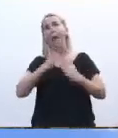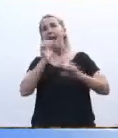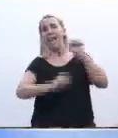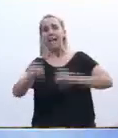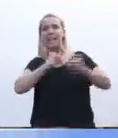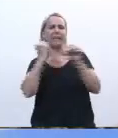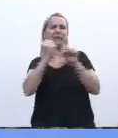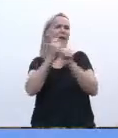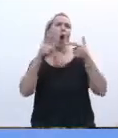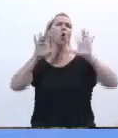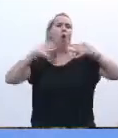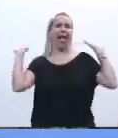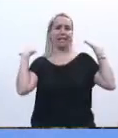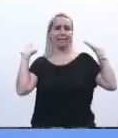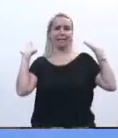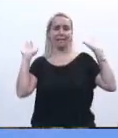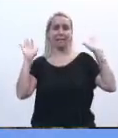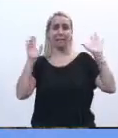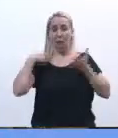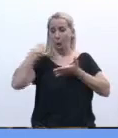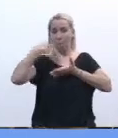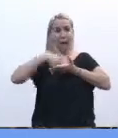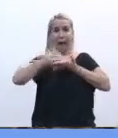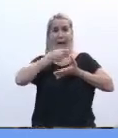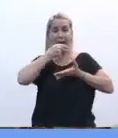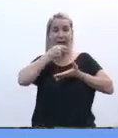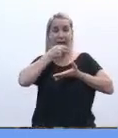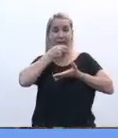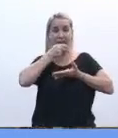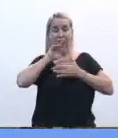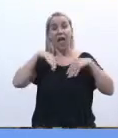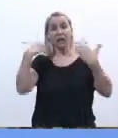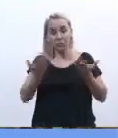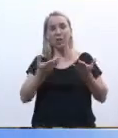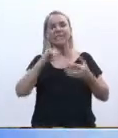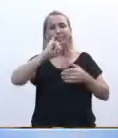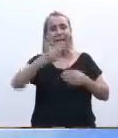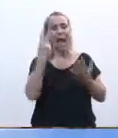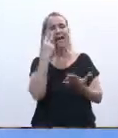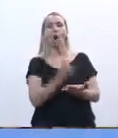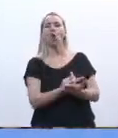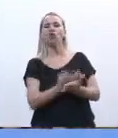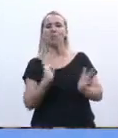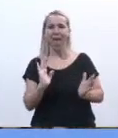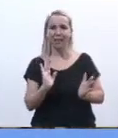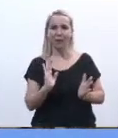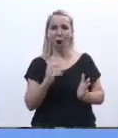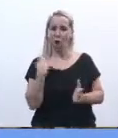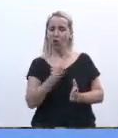Y si por lo menos no se nos dio paga mientras lo realizábamos, sí se nos reconoció